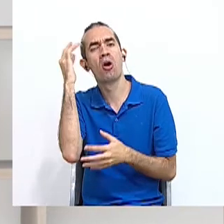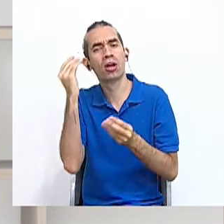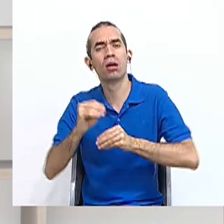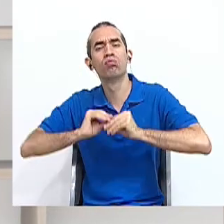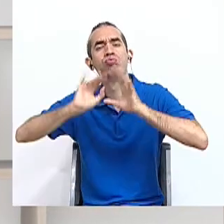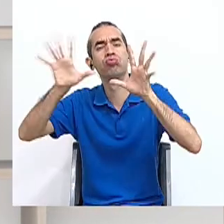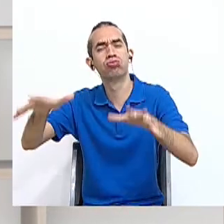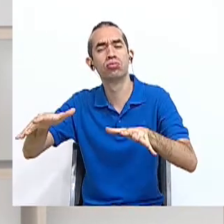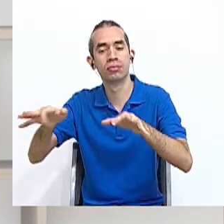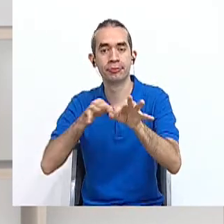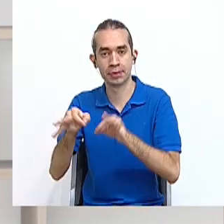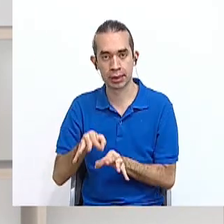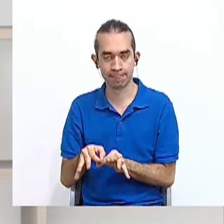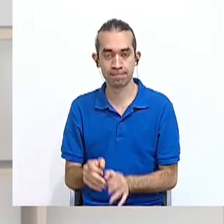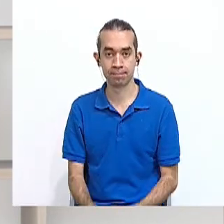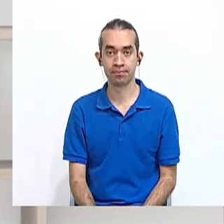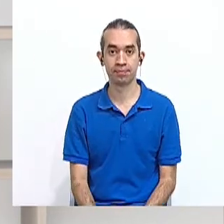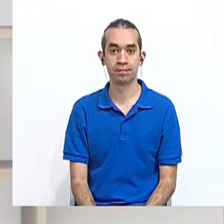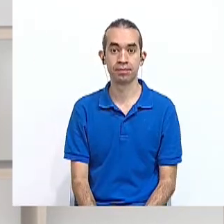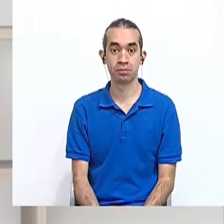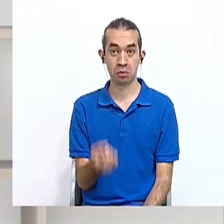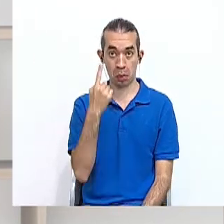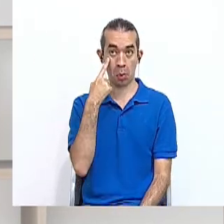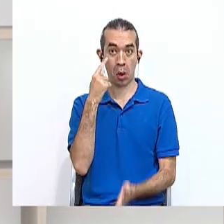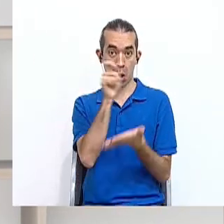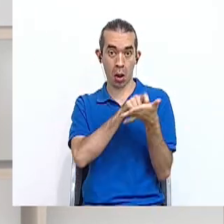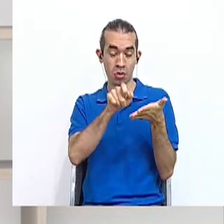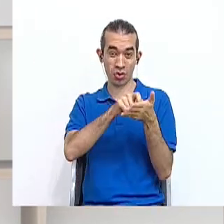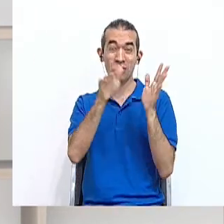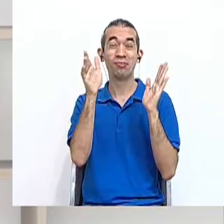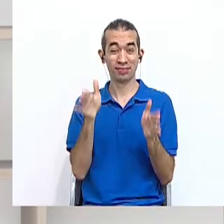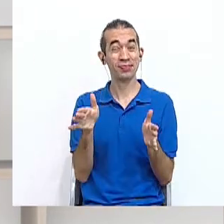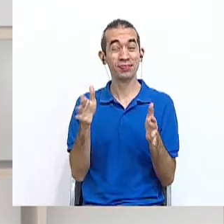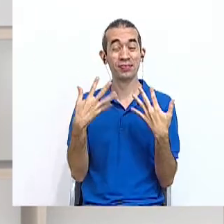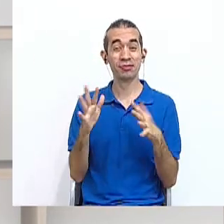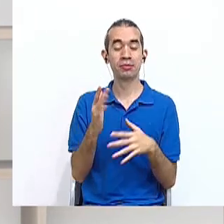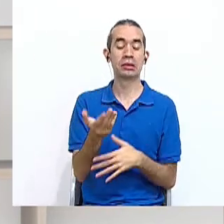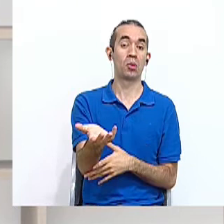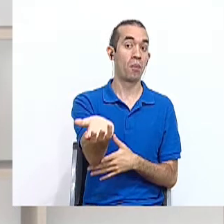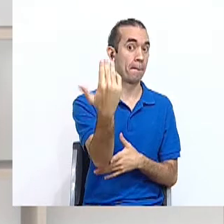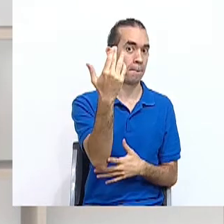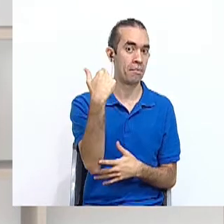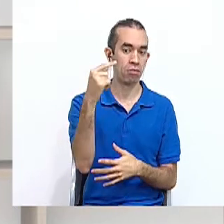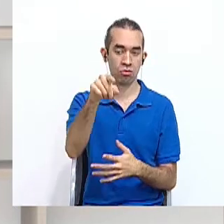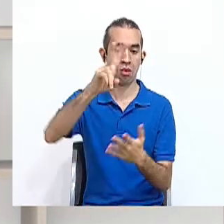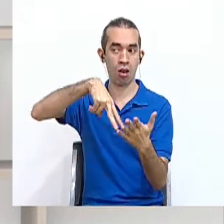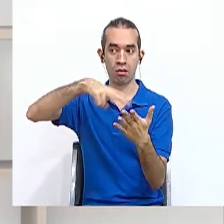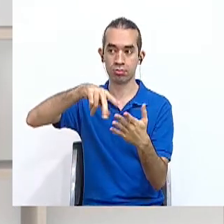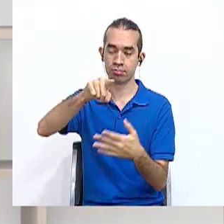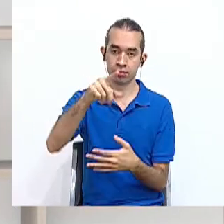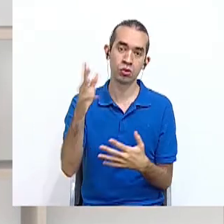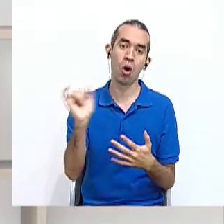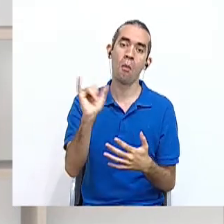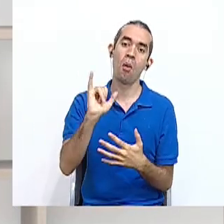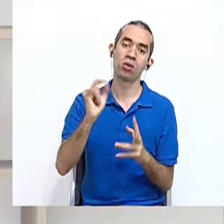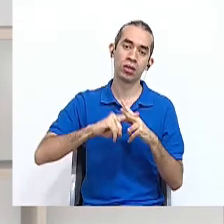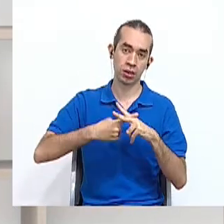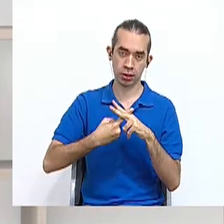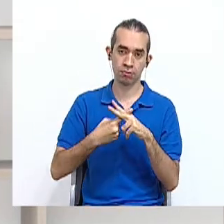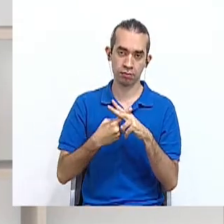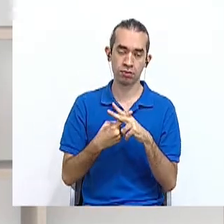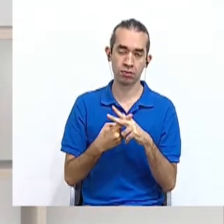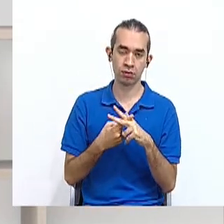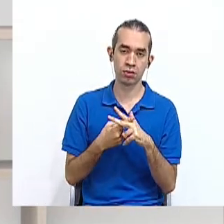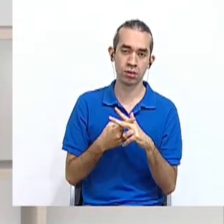culinario. Fíjense, por favor, cómo el autor de este texto invita al lector desde el inicio